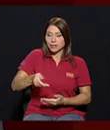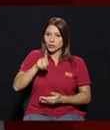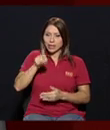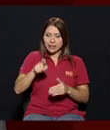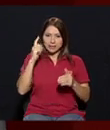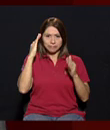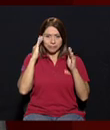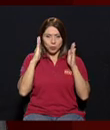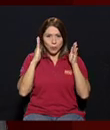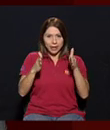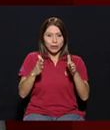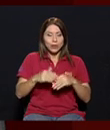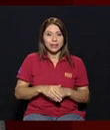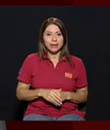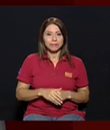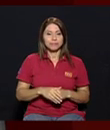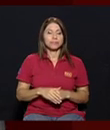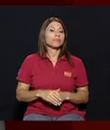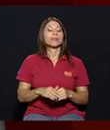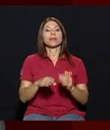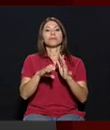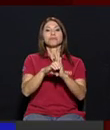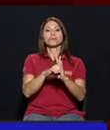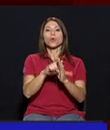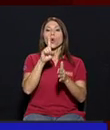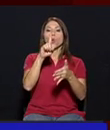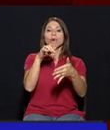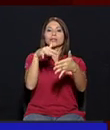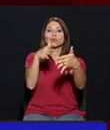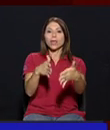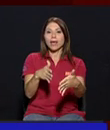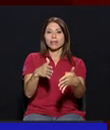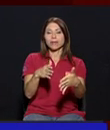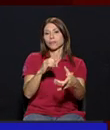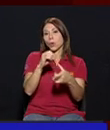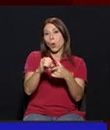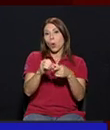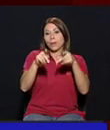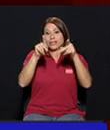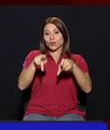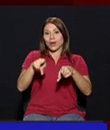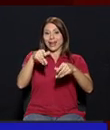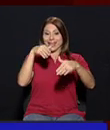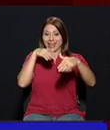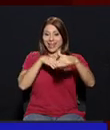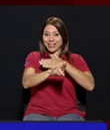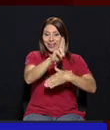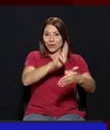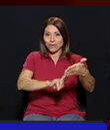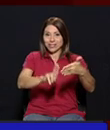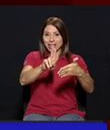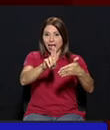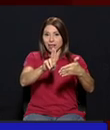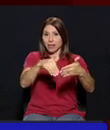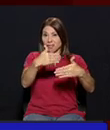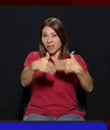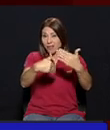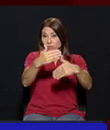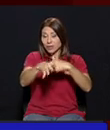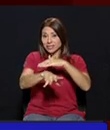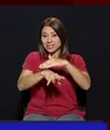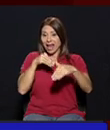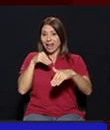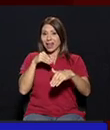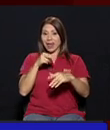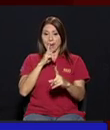en cuenta. Sin duda alguna, un estudiante y alguien que pasa por la universidad no es la misma persona cuando entra que cuando